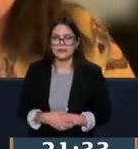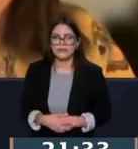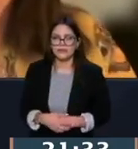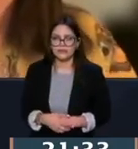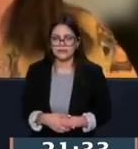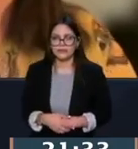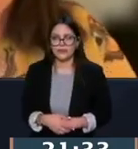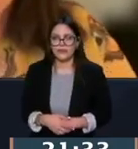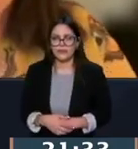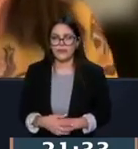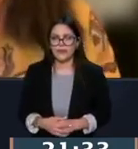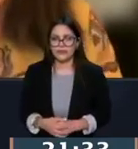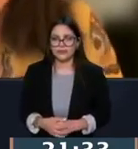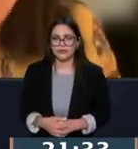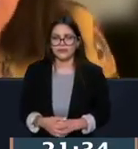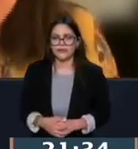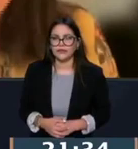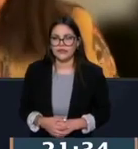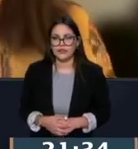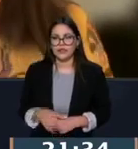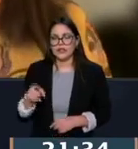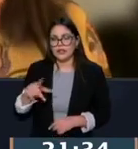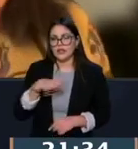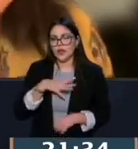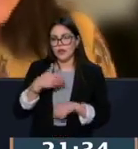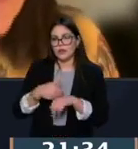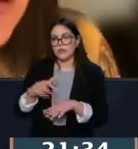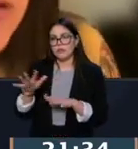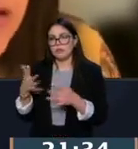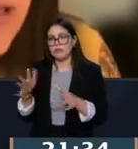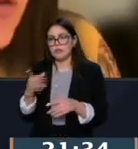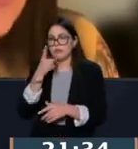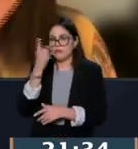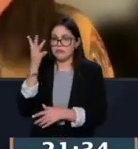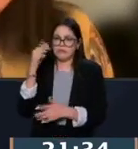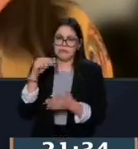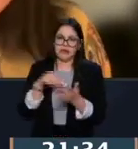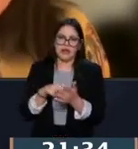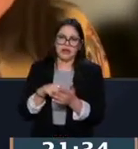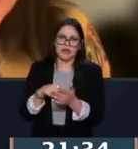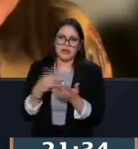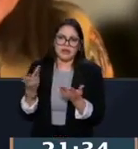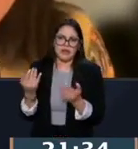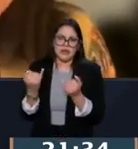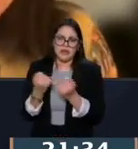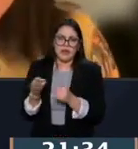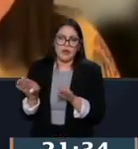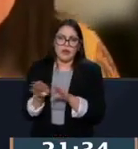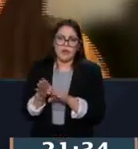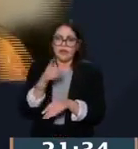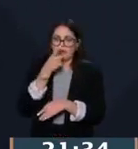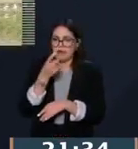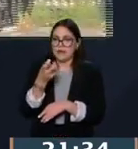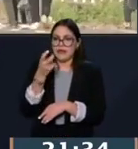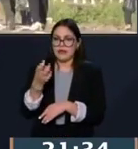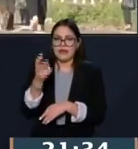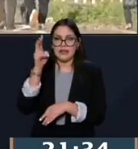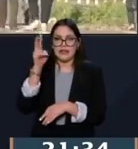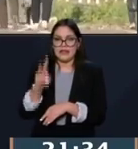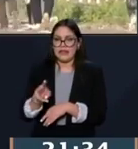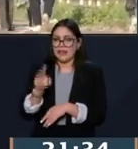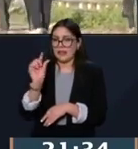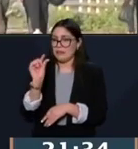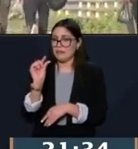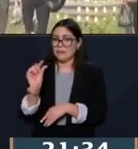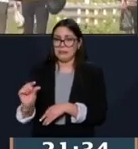que tú manejas un número de lo que se especula, ¿no? Porque 3,000 personas, ¿cómo te puedo explicar? Es absolutamente